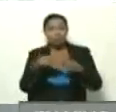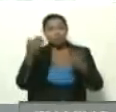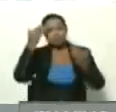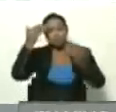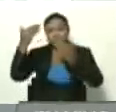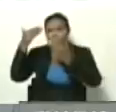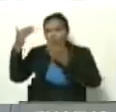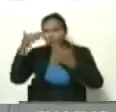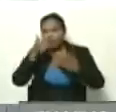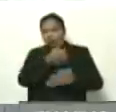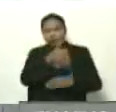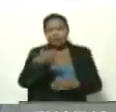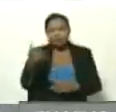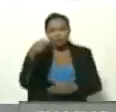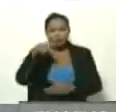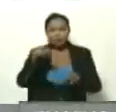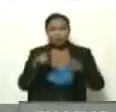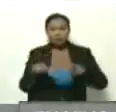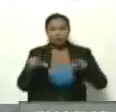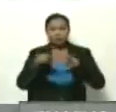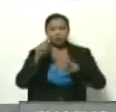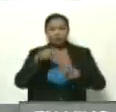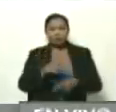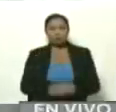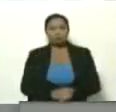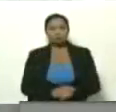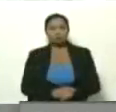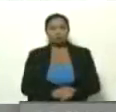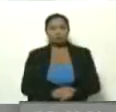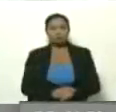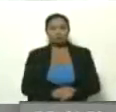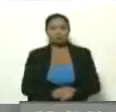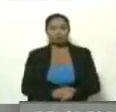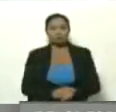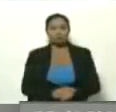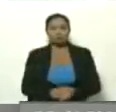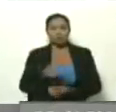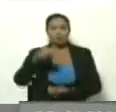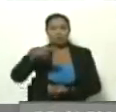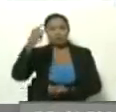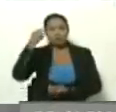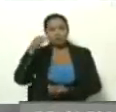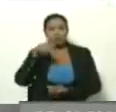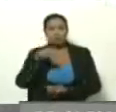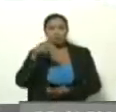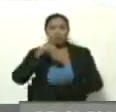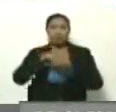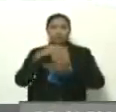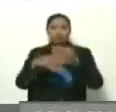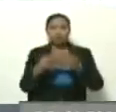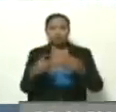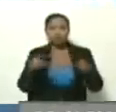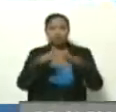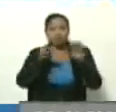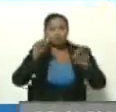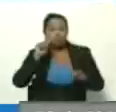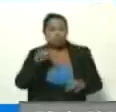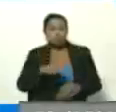saludarlos desde acá para en el día de hoy instalar